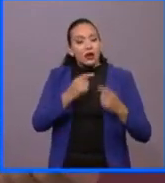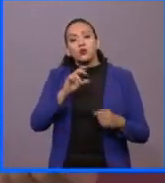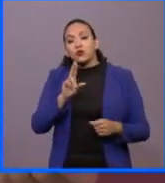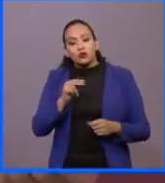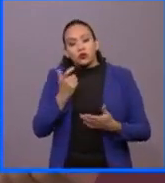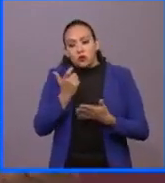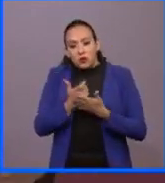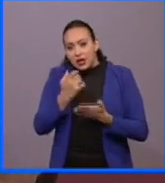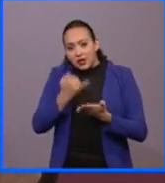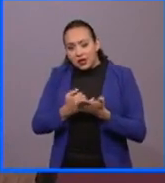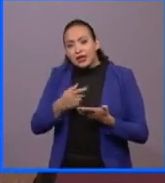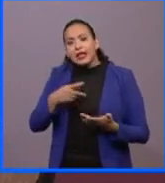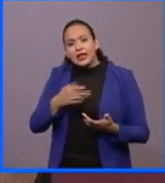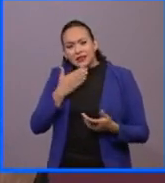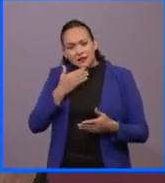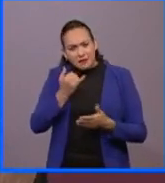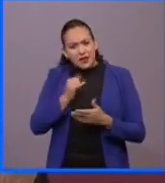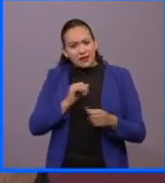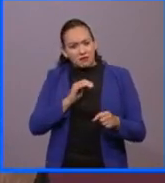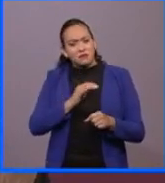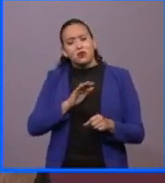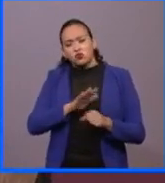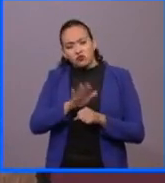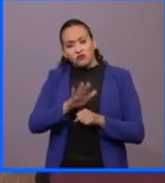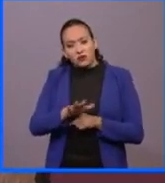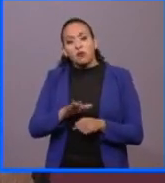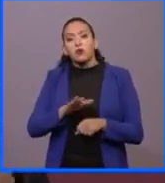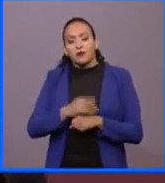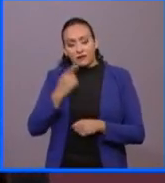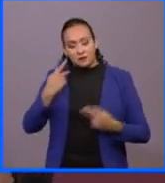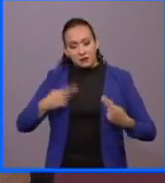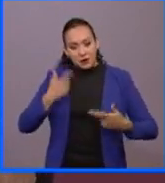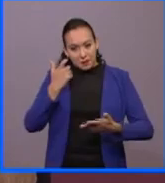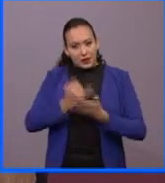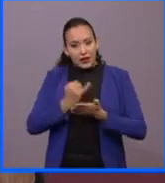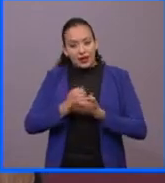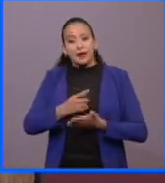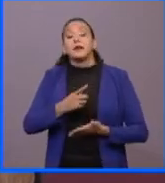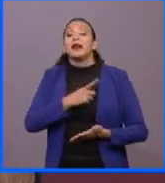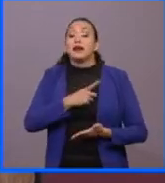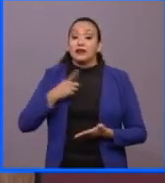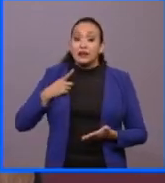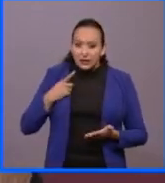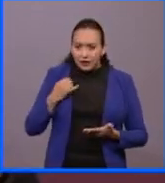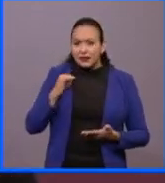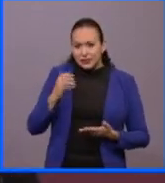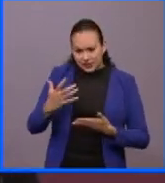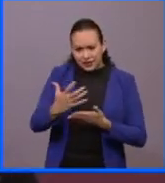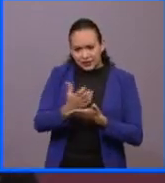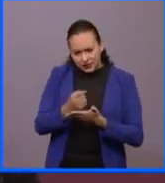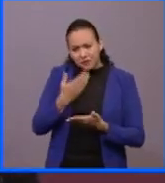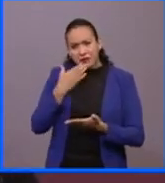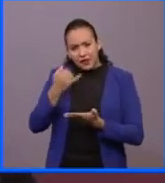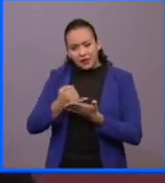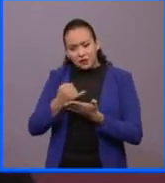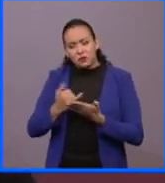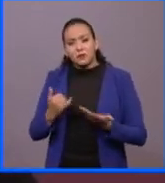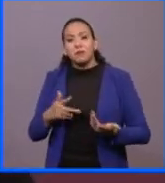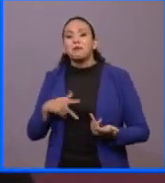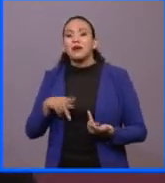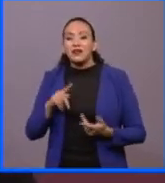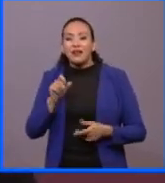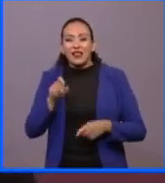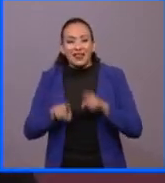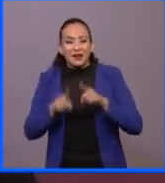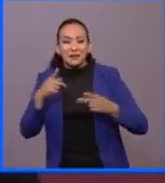suficiente. ¿Por qué? Porque un sistema tributario no solamente debe tener una buena recaudación, sino también